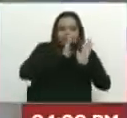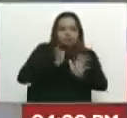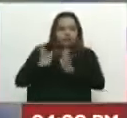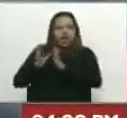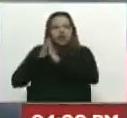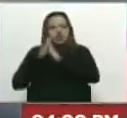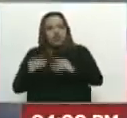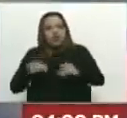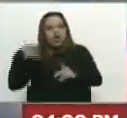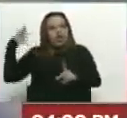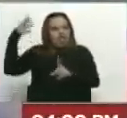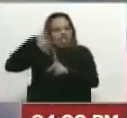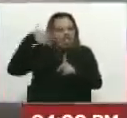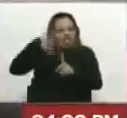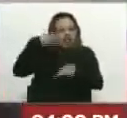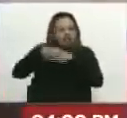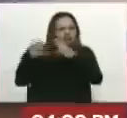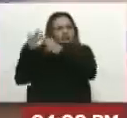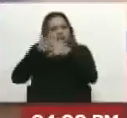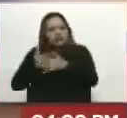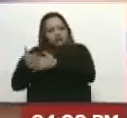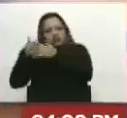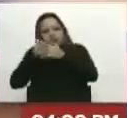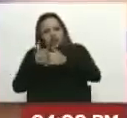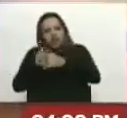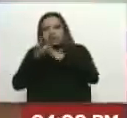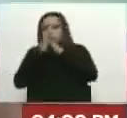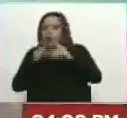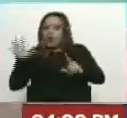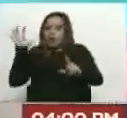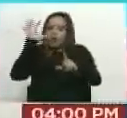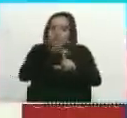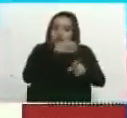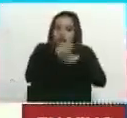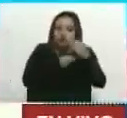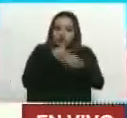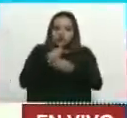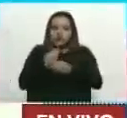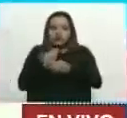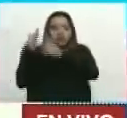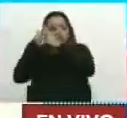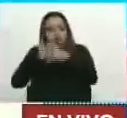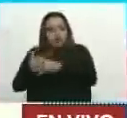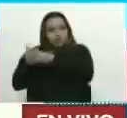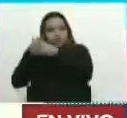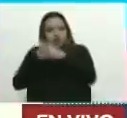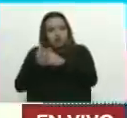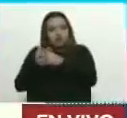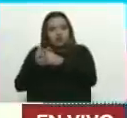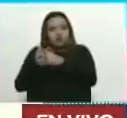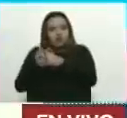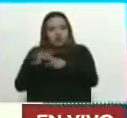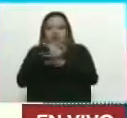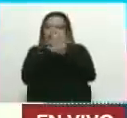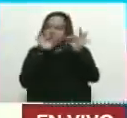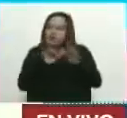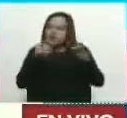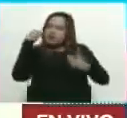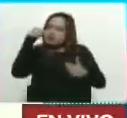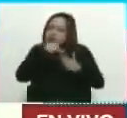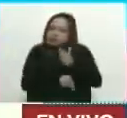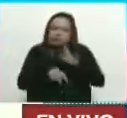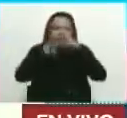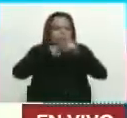las agresiones, de las múltiples agresiones de Estados Unidos, y con el rigor pormenorizado de un